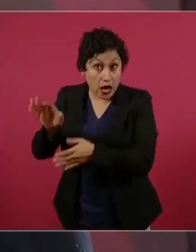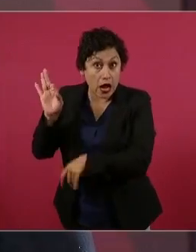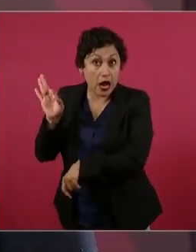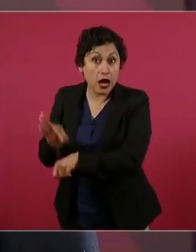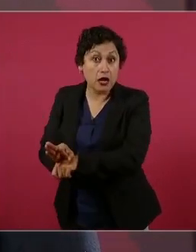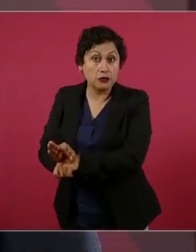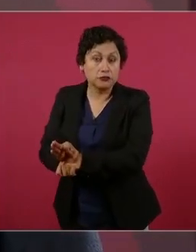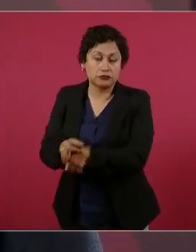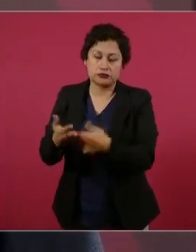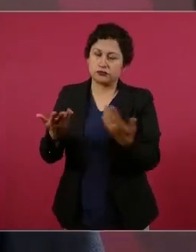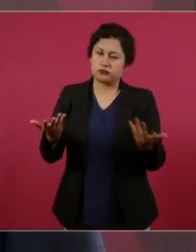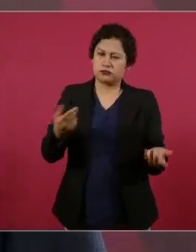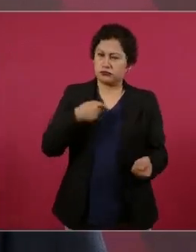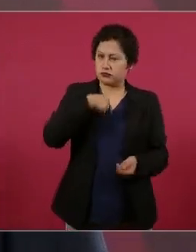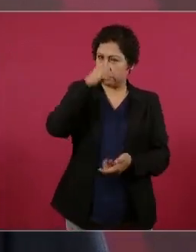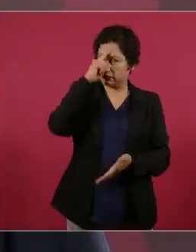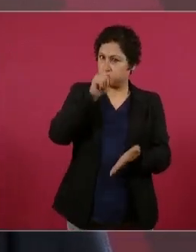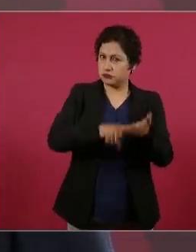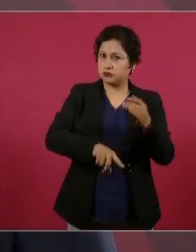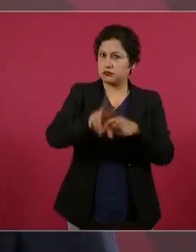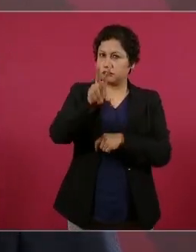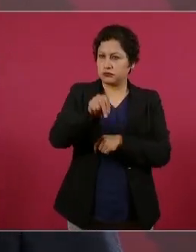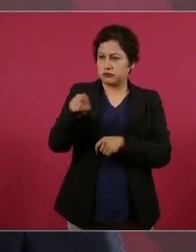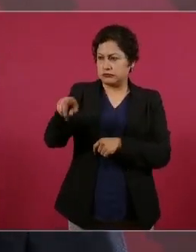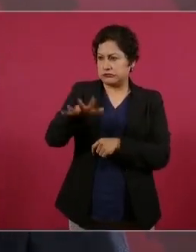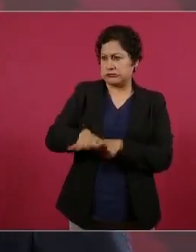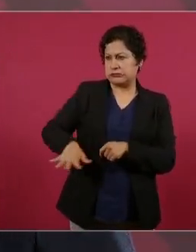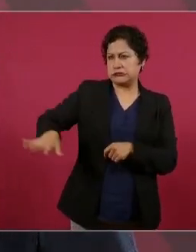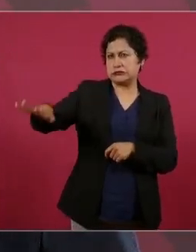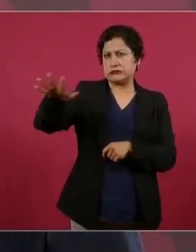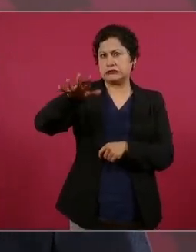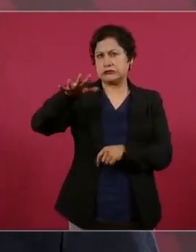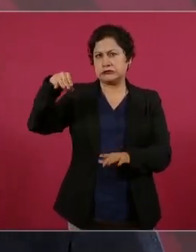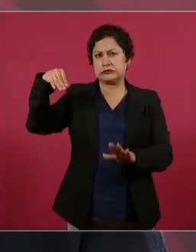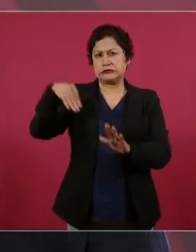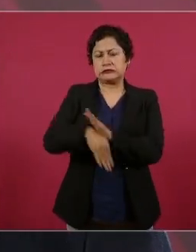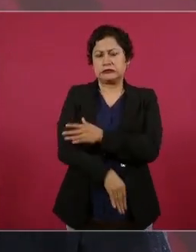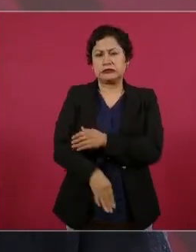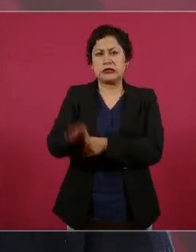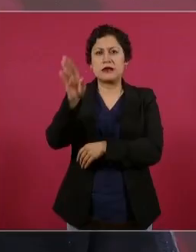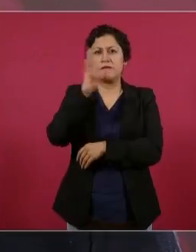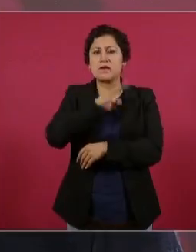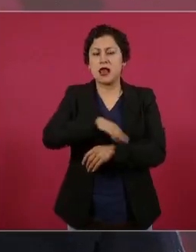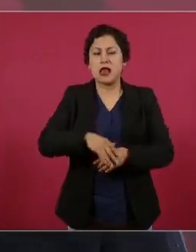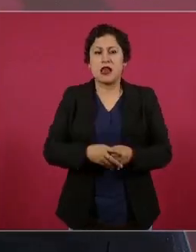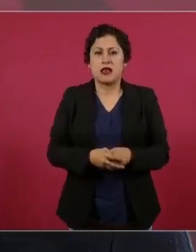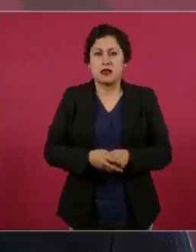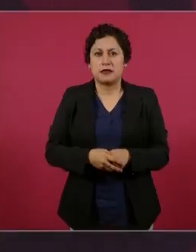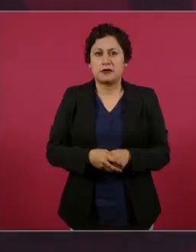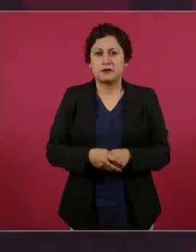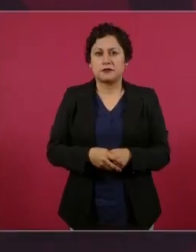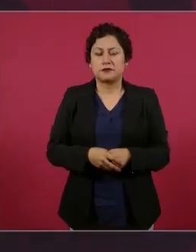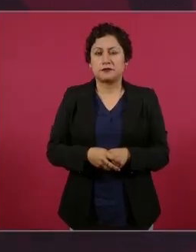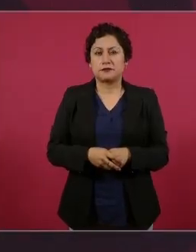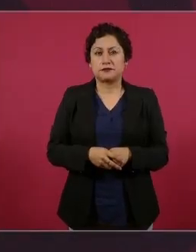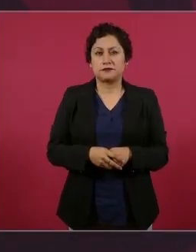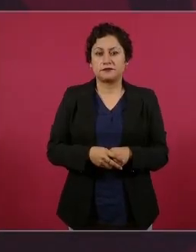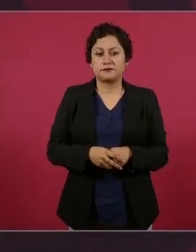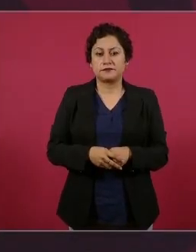¿sí?, en esa zona. Luego que hablan, ¿no?, de